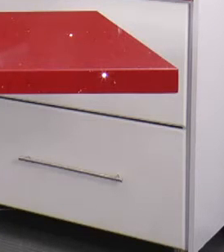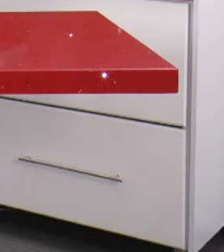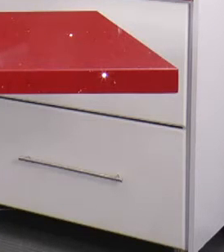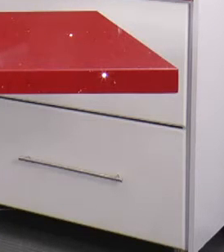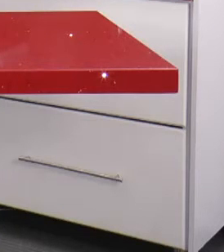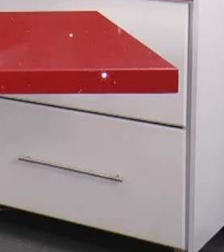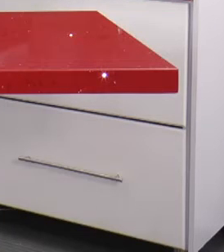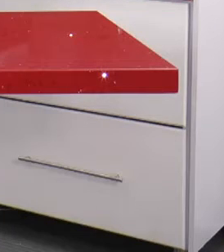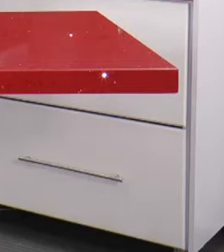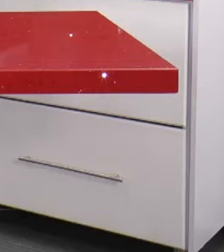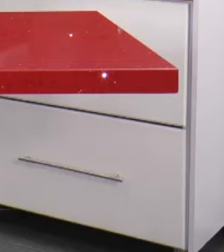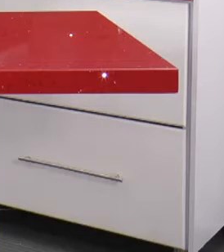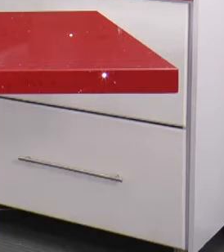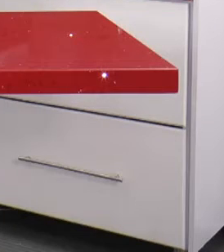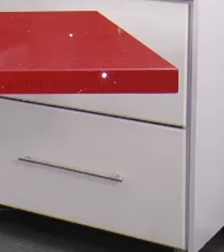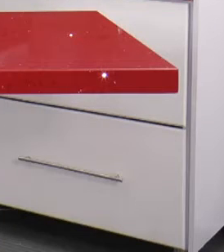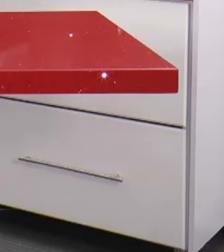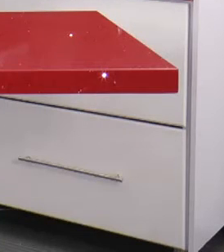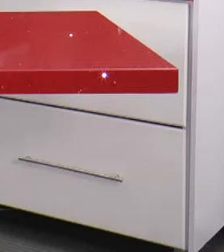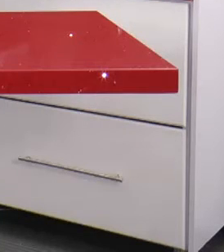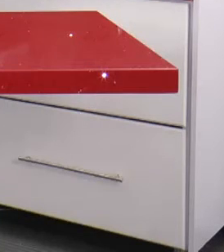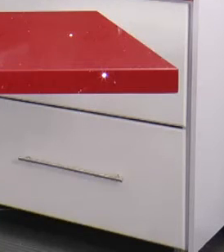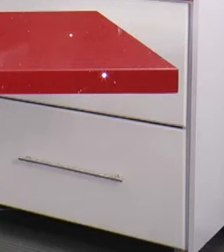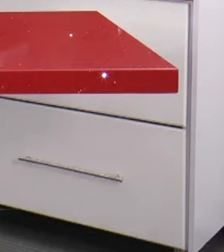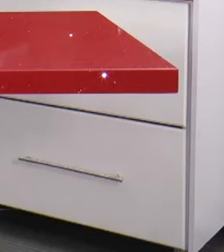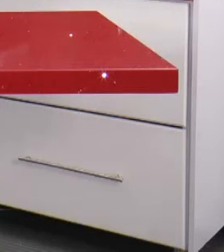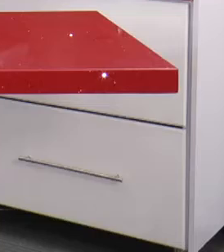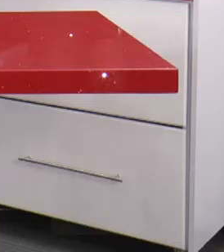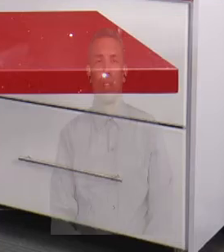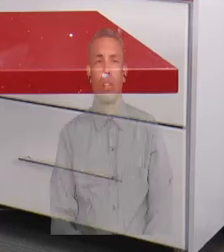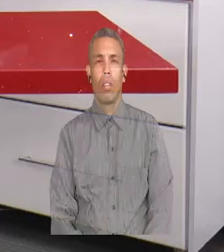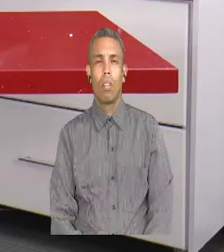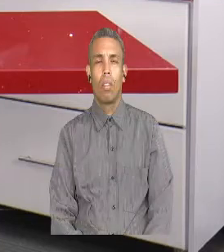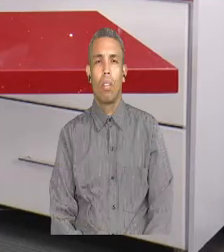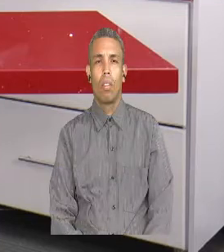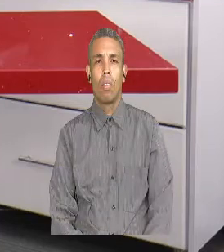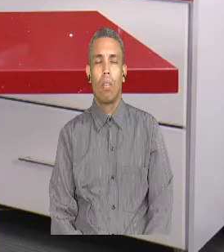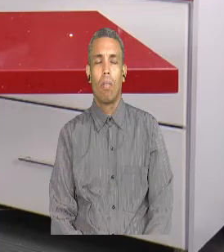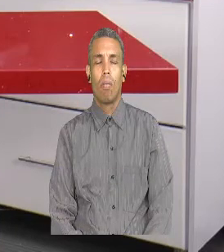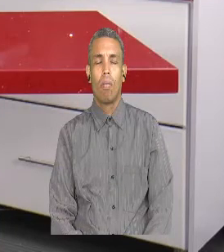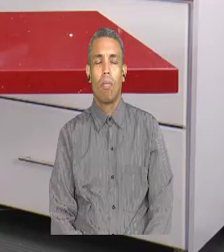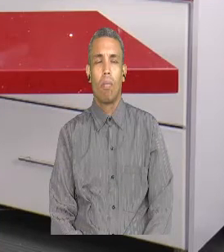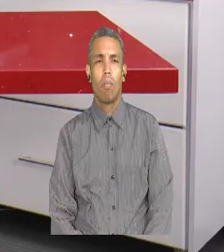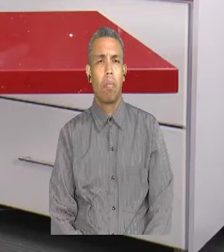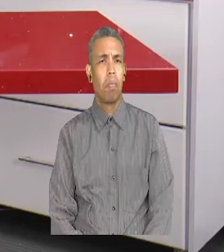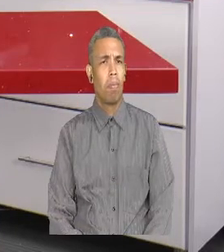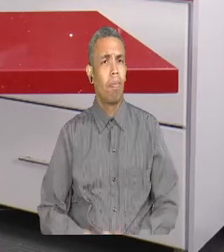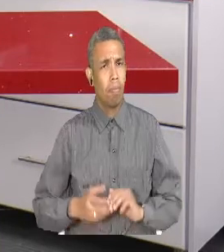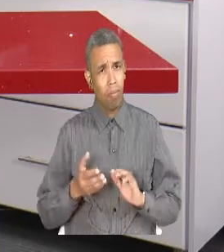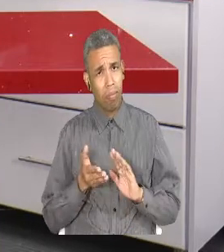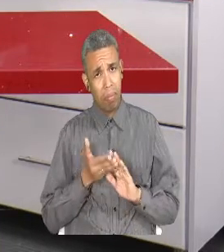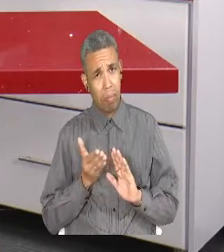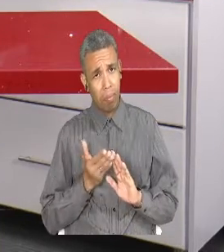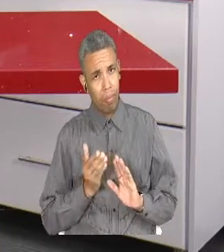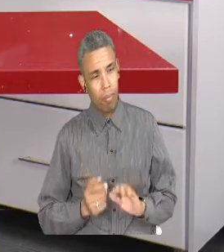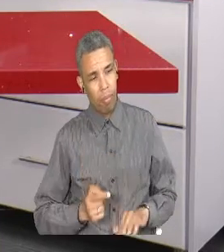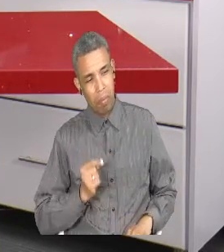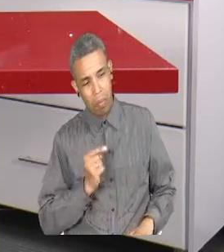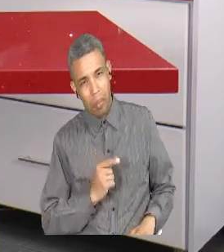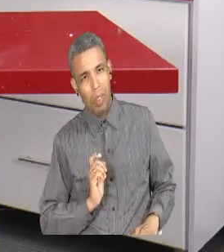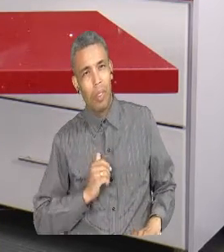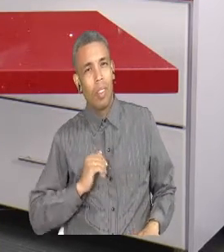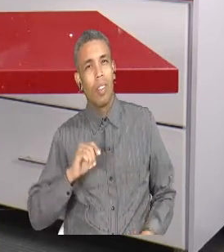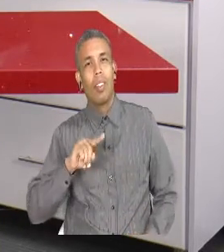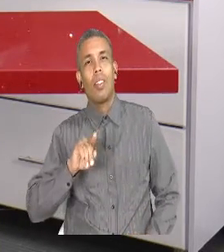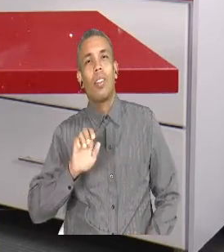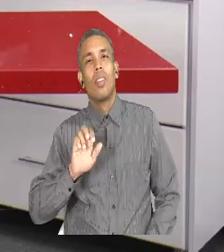podido captar así facilito de la mejor manera como nuestros queridos compañeros. Tanto Wilson como Sergio siempre nos tienen aquí al alcance